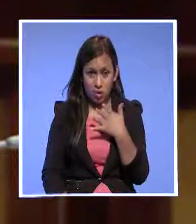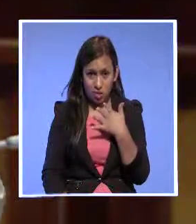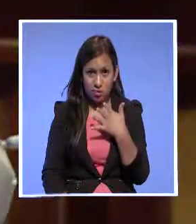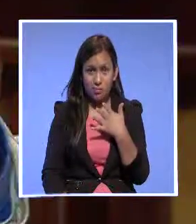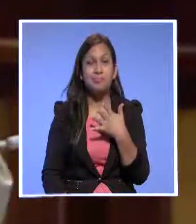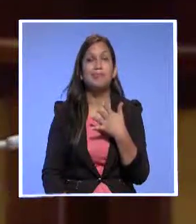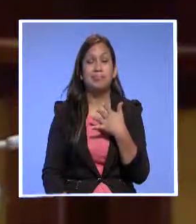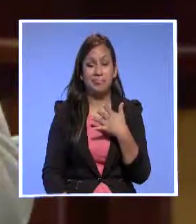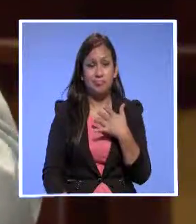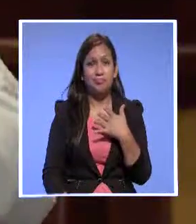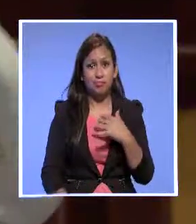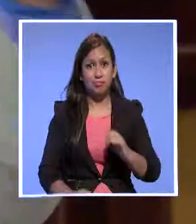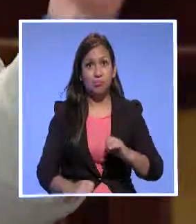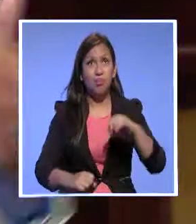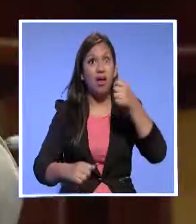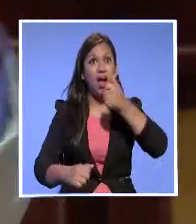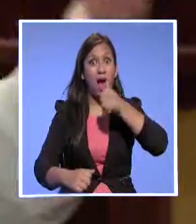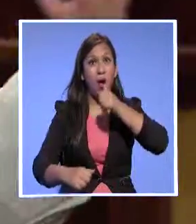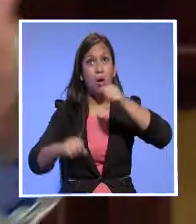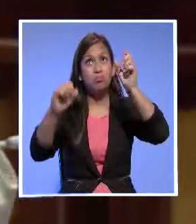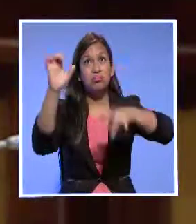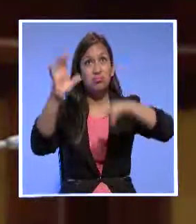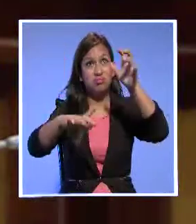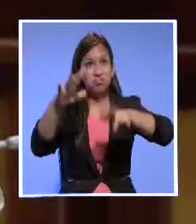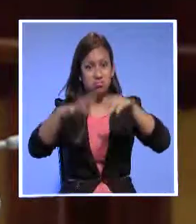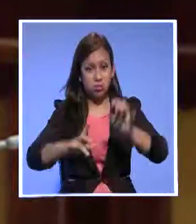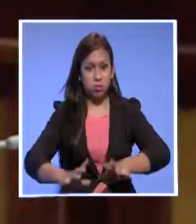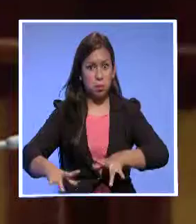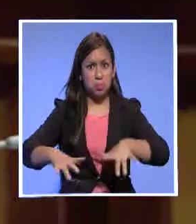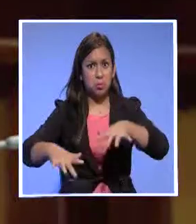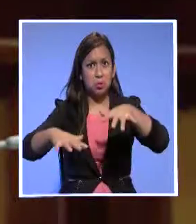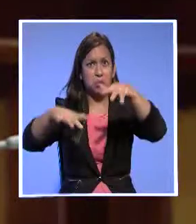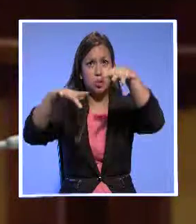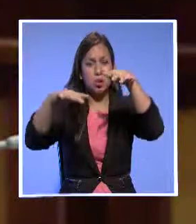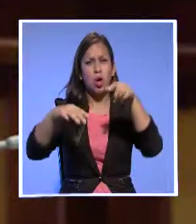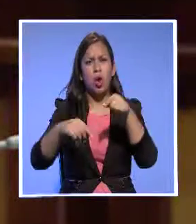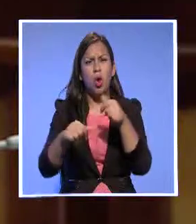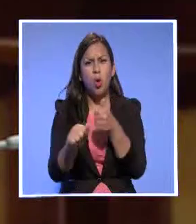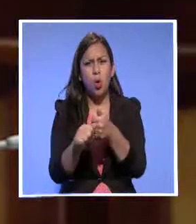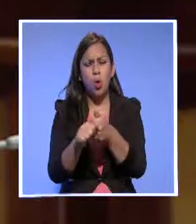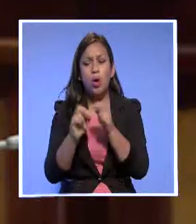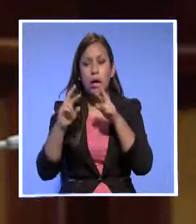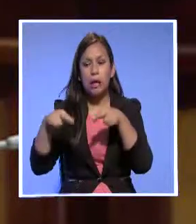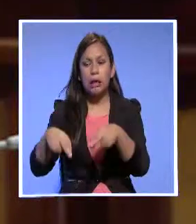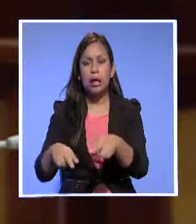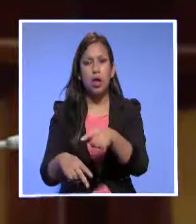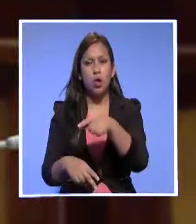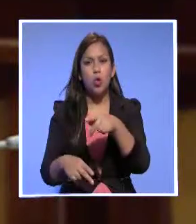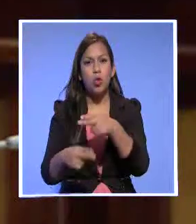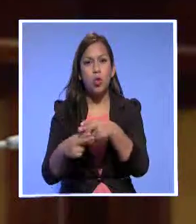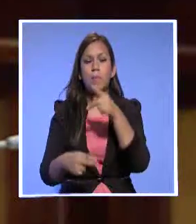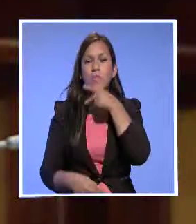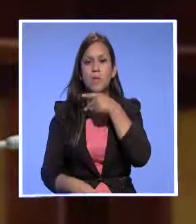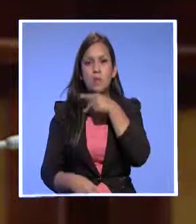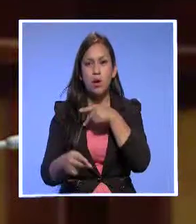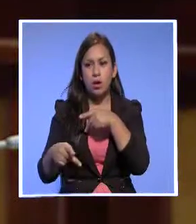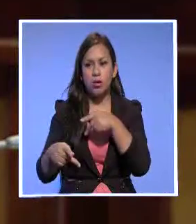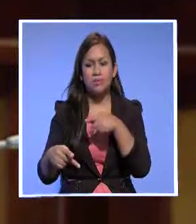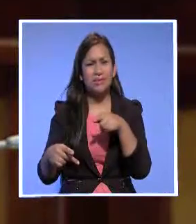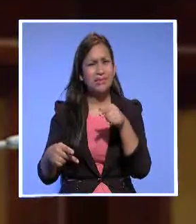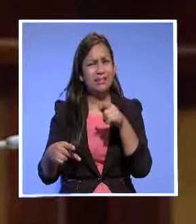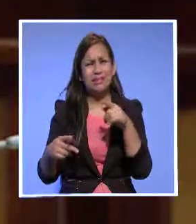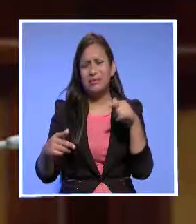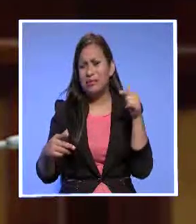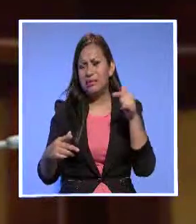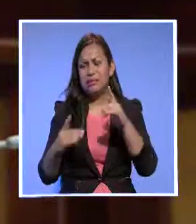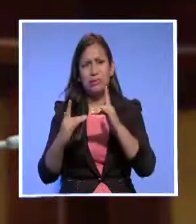deslaves que se ubicaron en la zona porque estamos en la cuenca alta del río grande río portoviejo y prácticamente con el terremoto con la zona el puente de